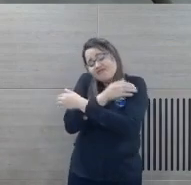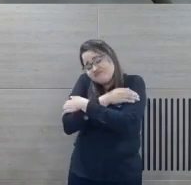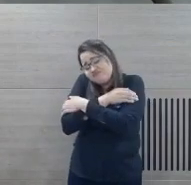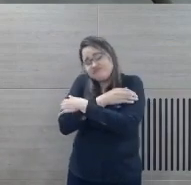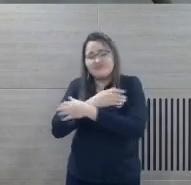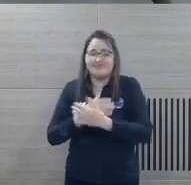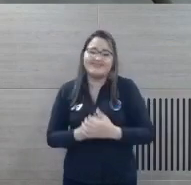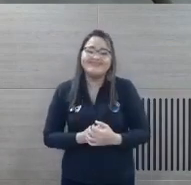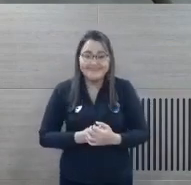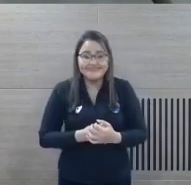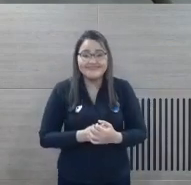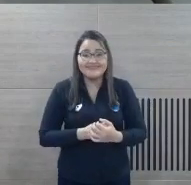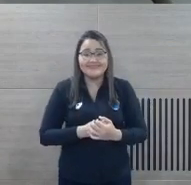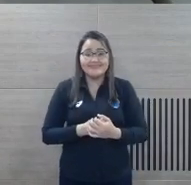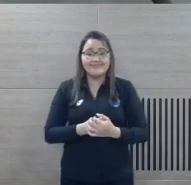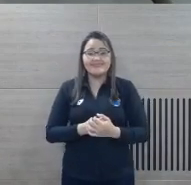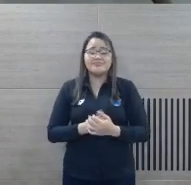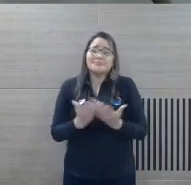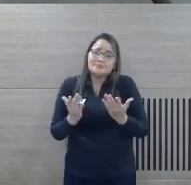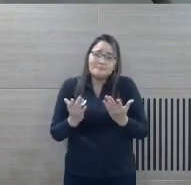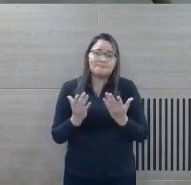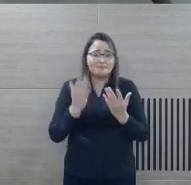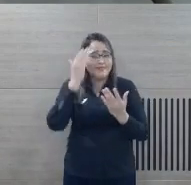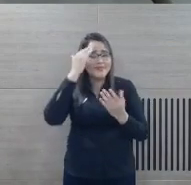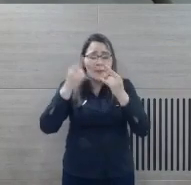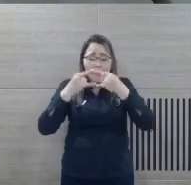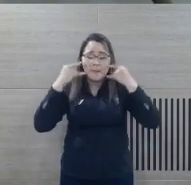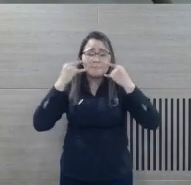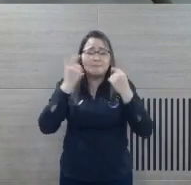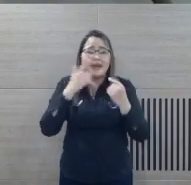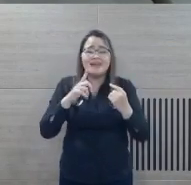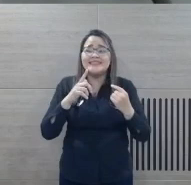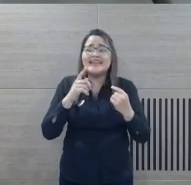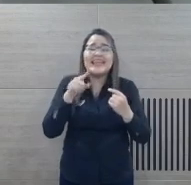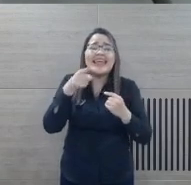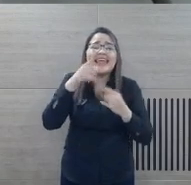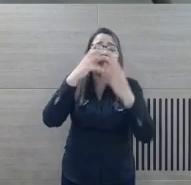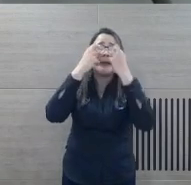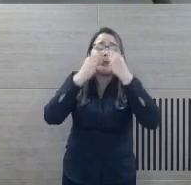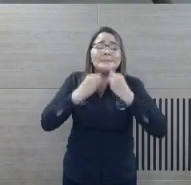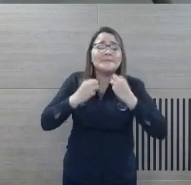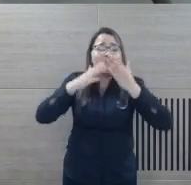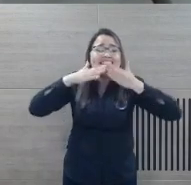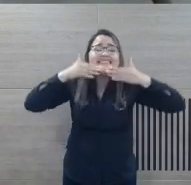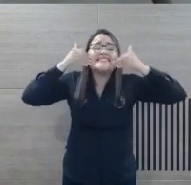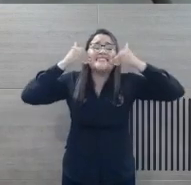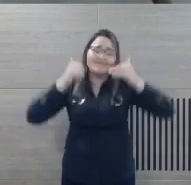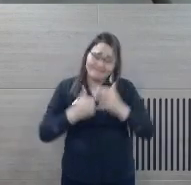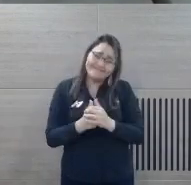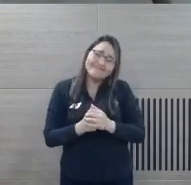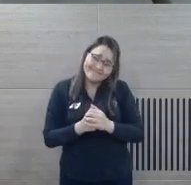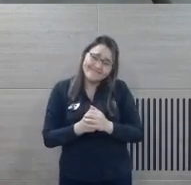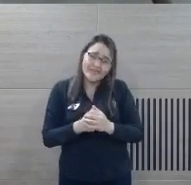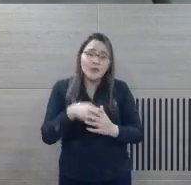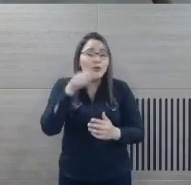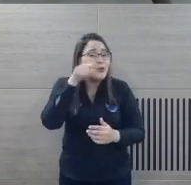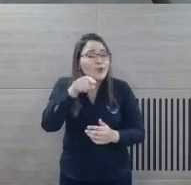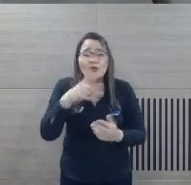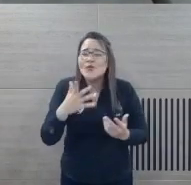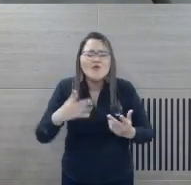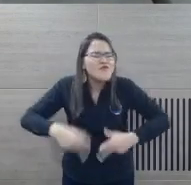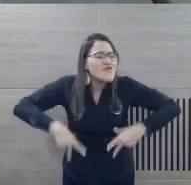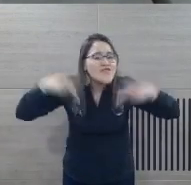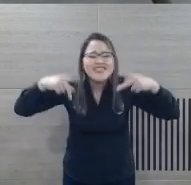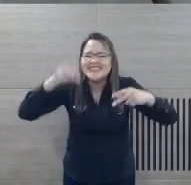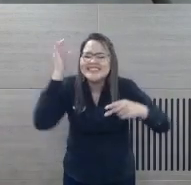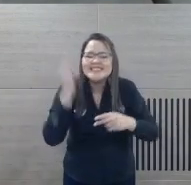somos distintos. Todos sonreímos de forma diferente. Sonríanle a la vida, con o sin tapaboca, porque ustedes, a diferencia de miles de